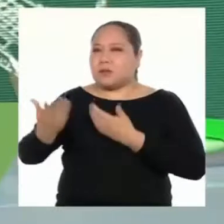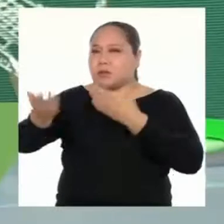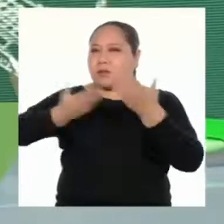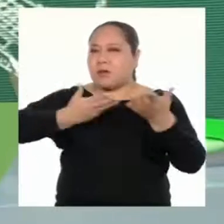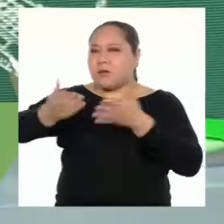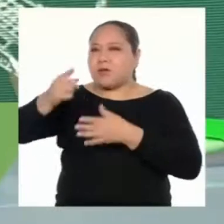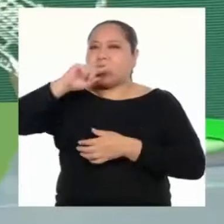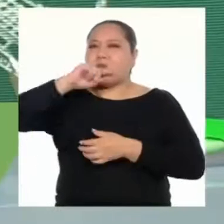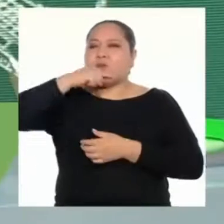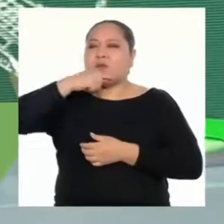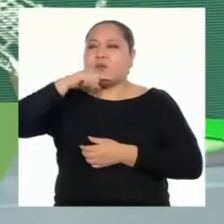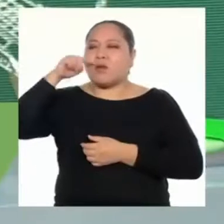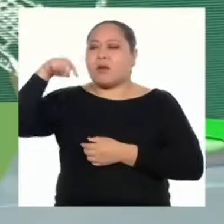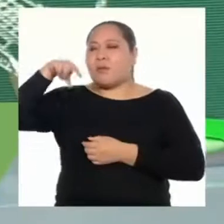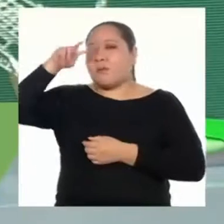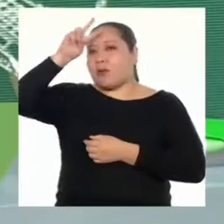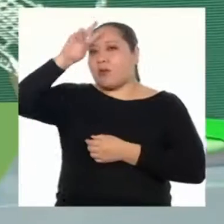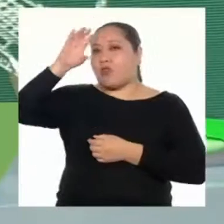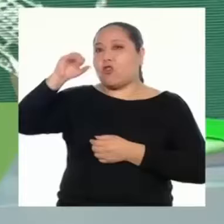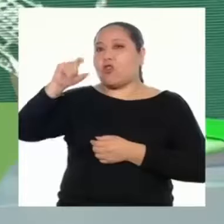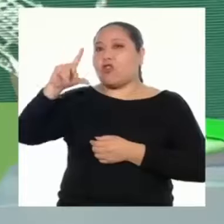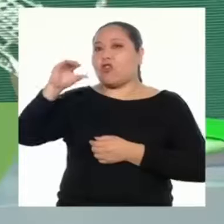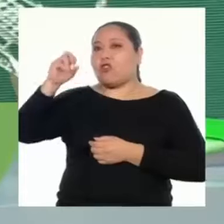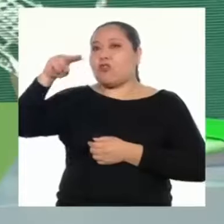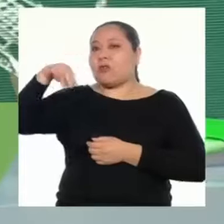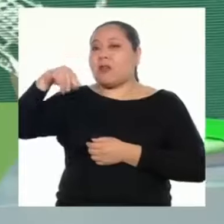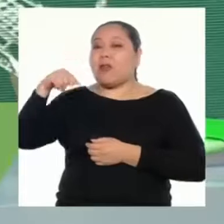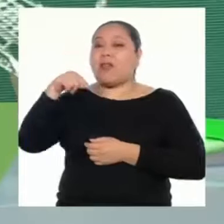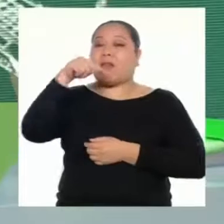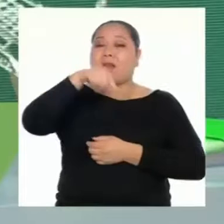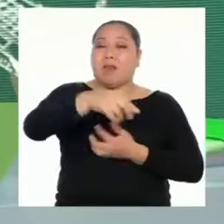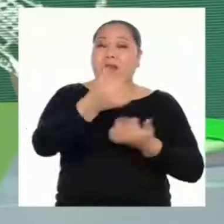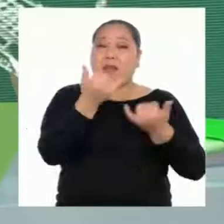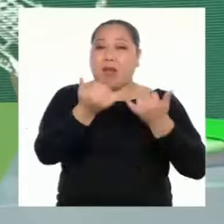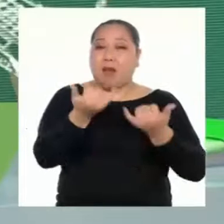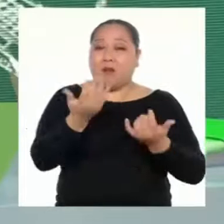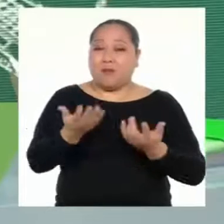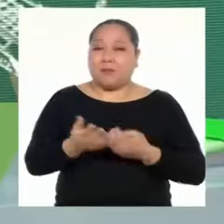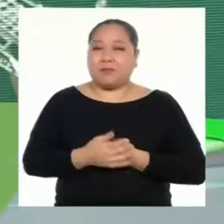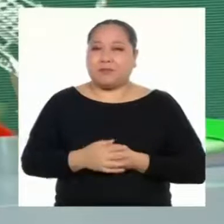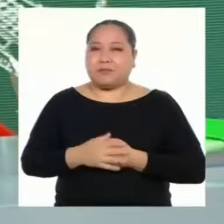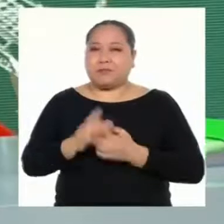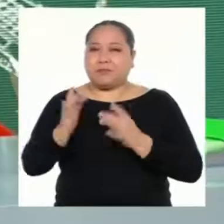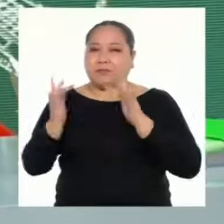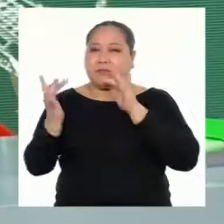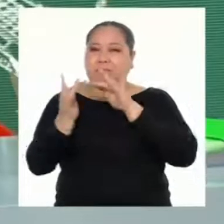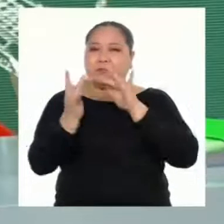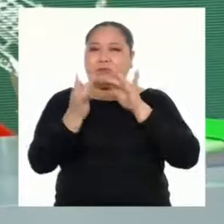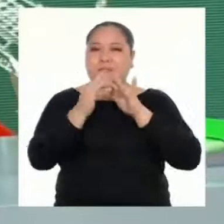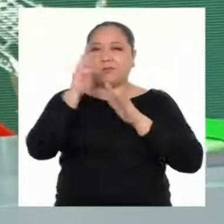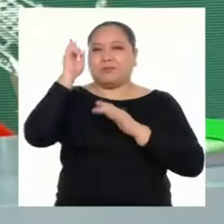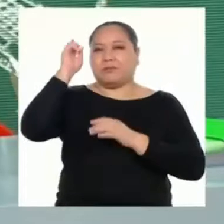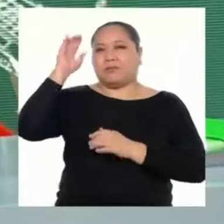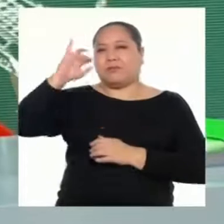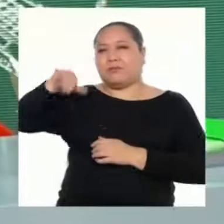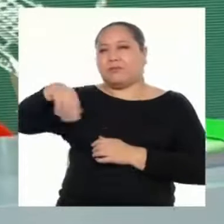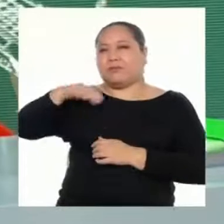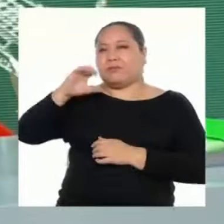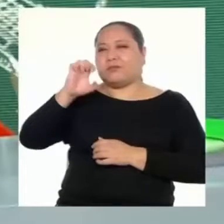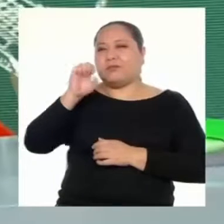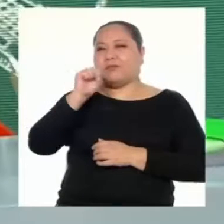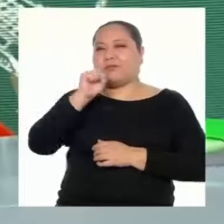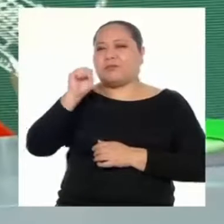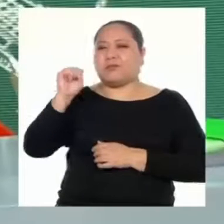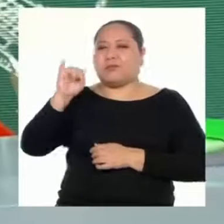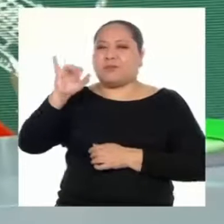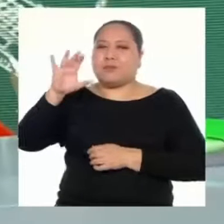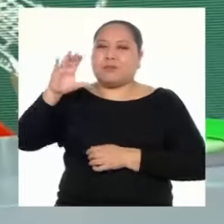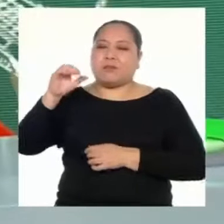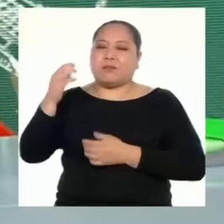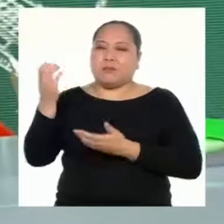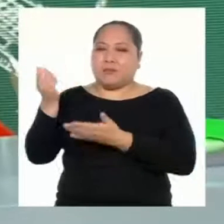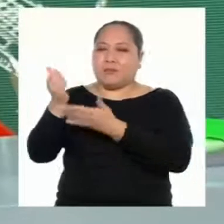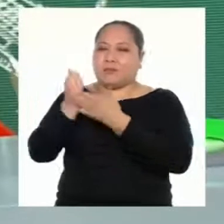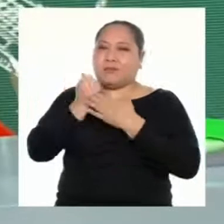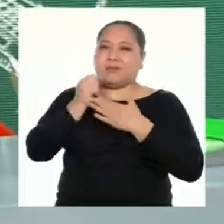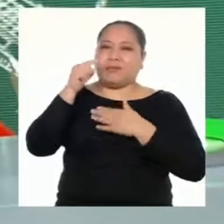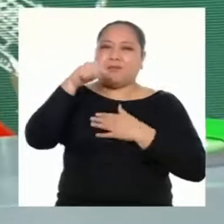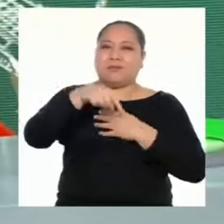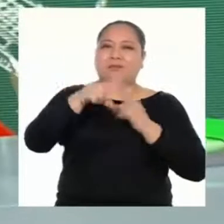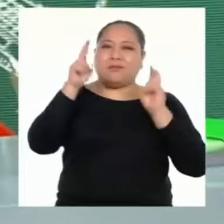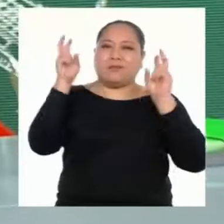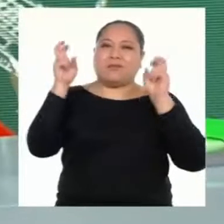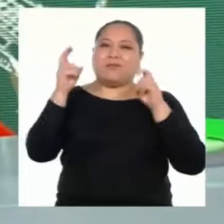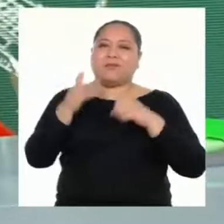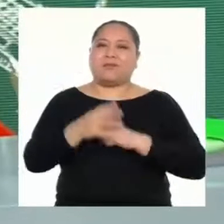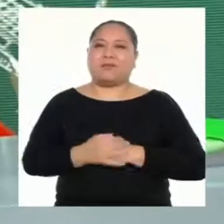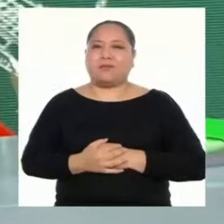la mujer en el Perú colonial respecto de la actualidad? Vamos a entrar en contacto con la profesora Jessica para que nos dé una mano con esto.